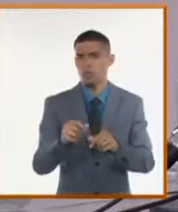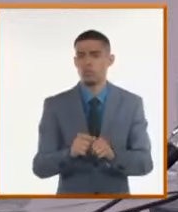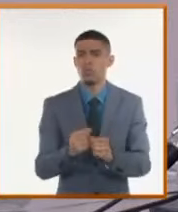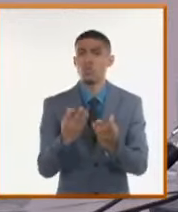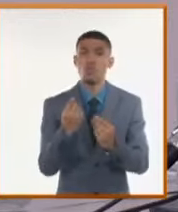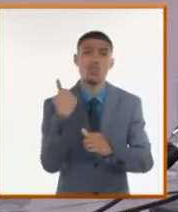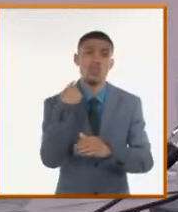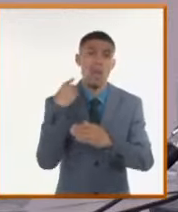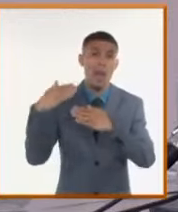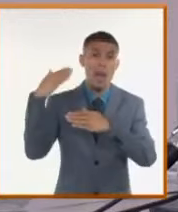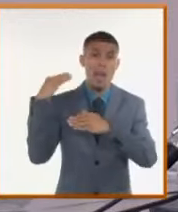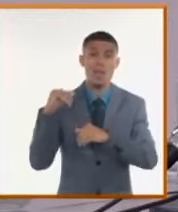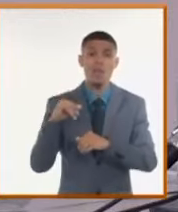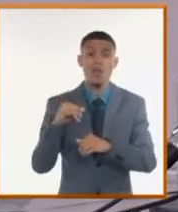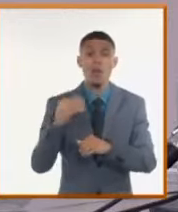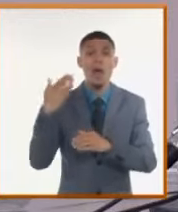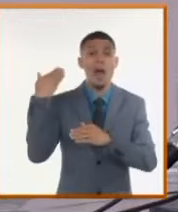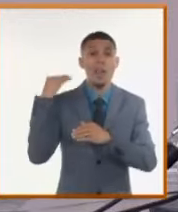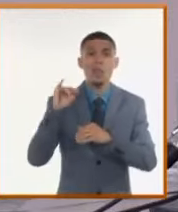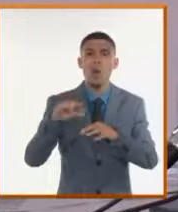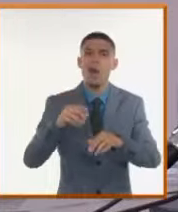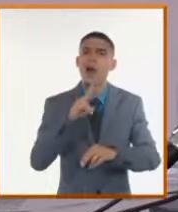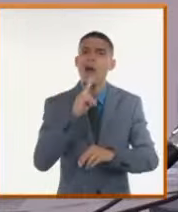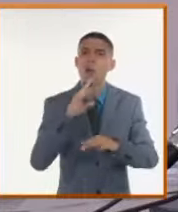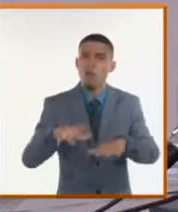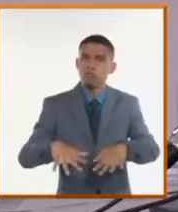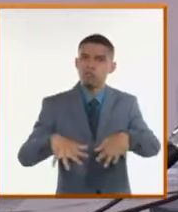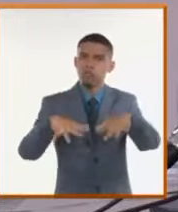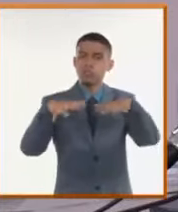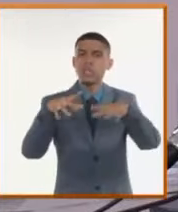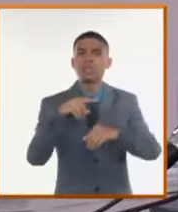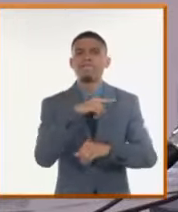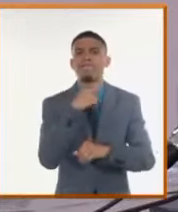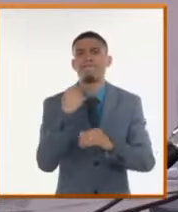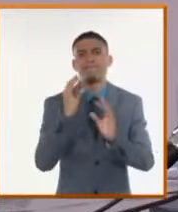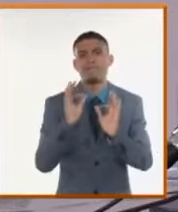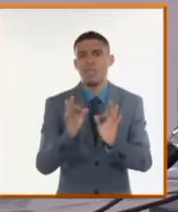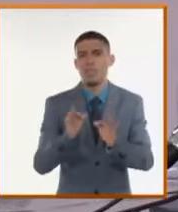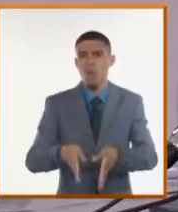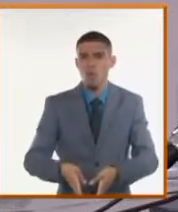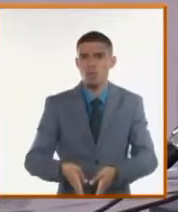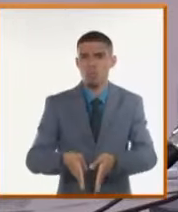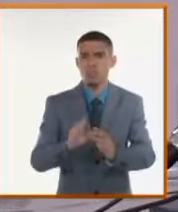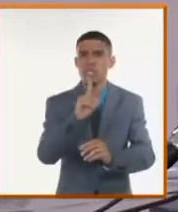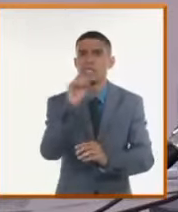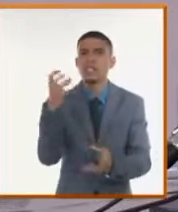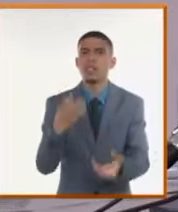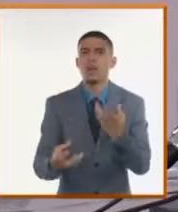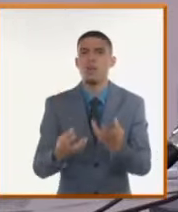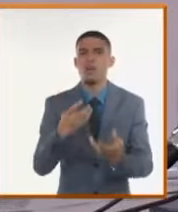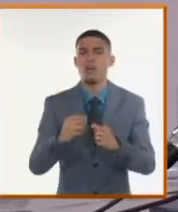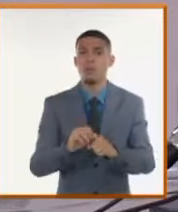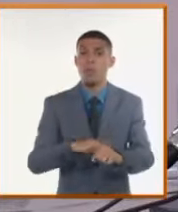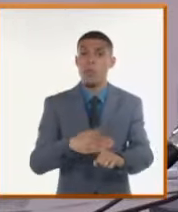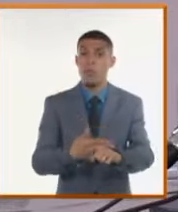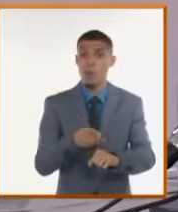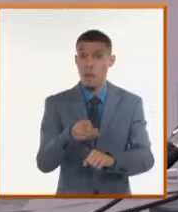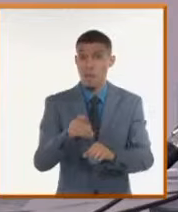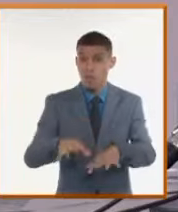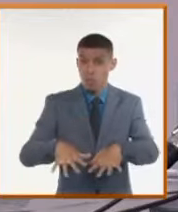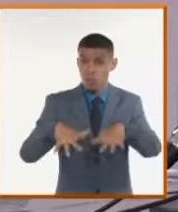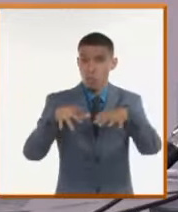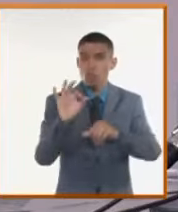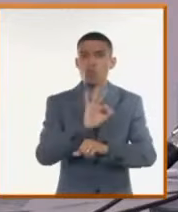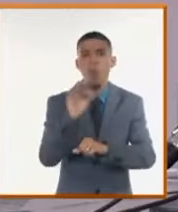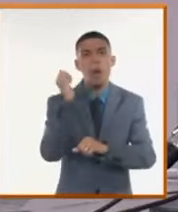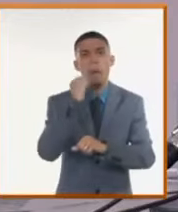unas inundaciones destruyeron las bases de la línea del ferrocarril desde 100 fuegos hasta más allá de aguada después de eso nunca más hubo